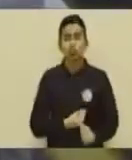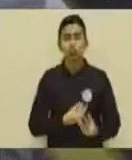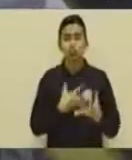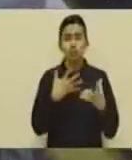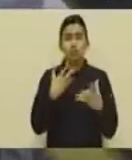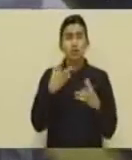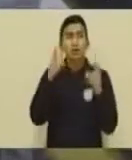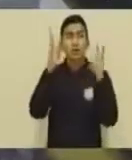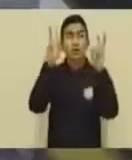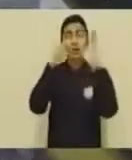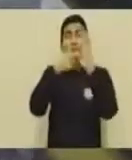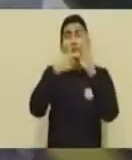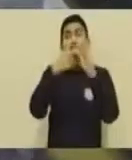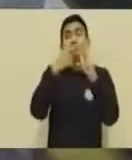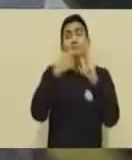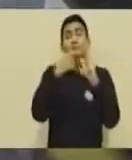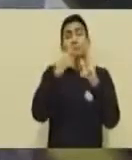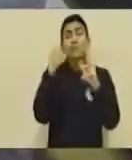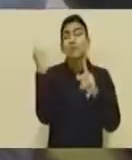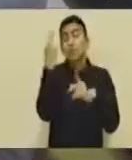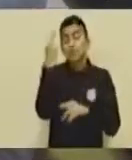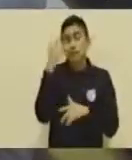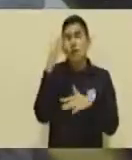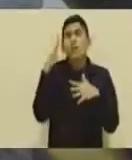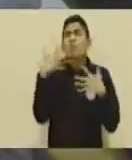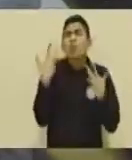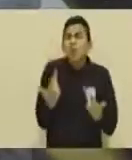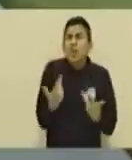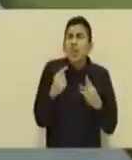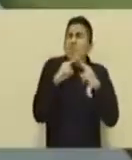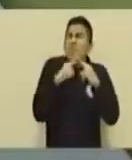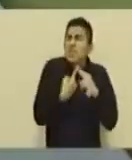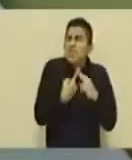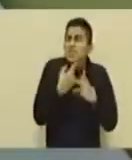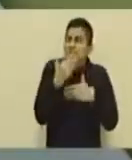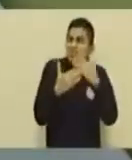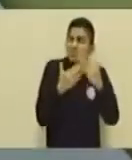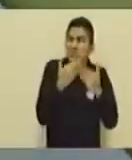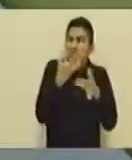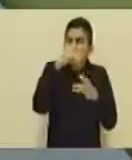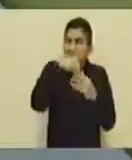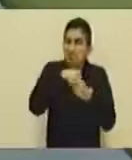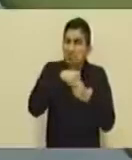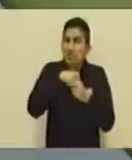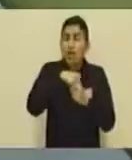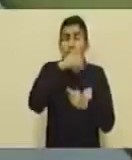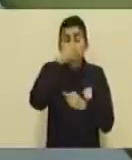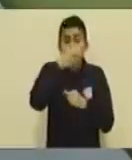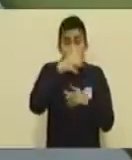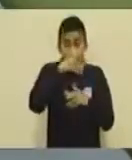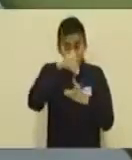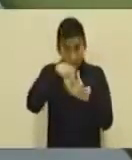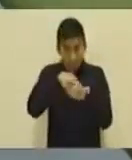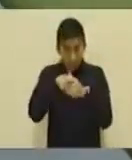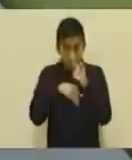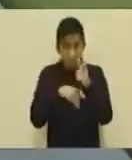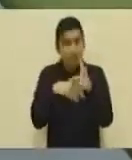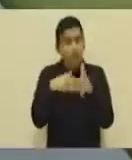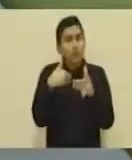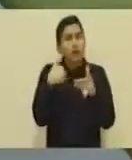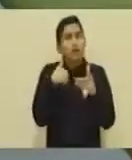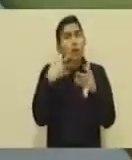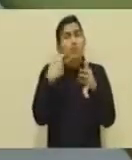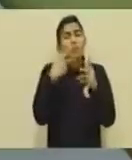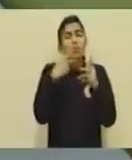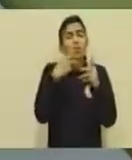de compuestos. ¿Y por qué para la formación de compuestos? Pues básicamente es